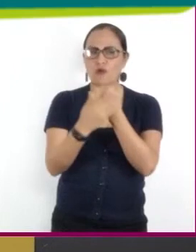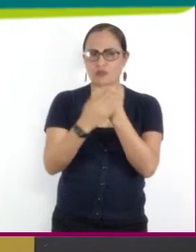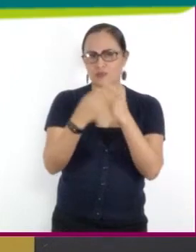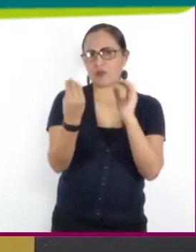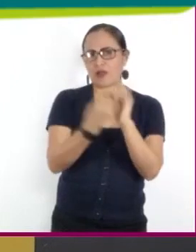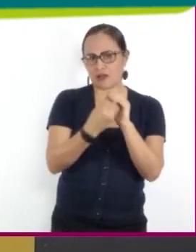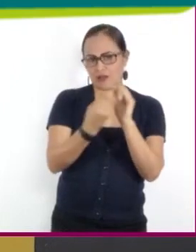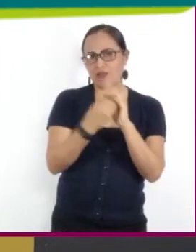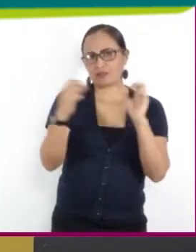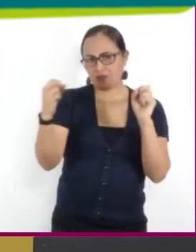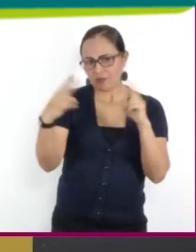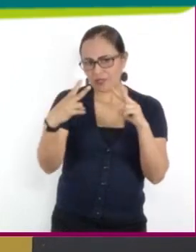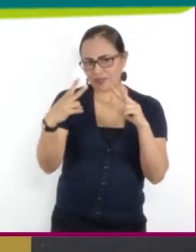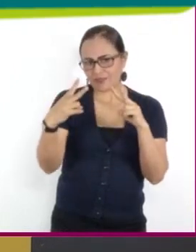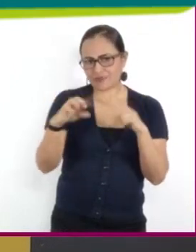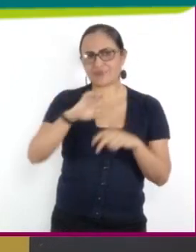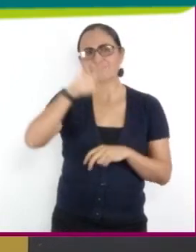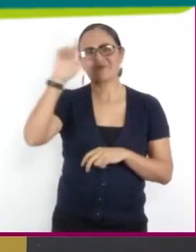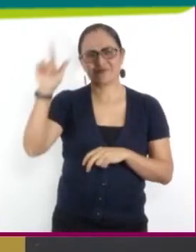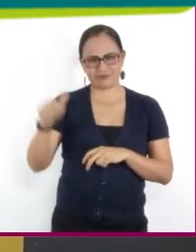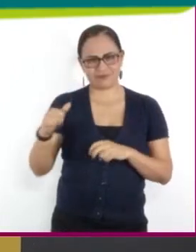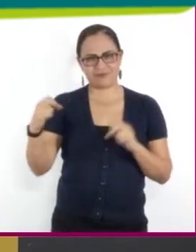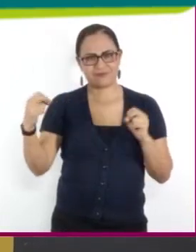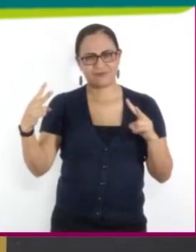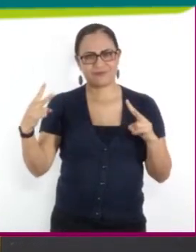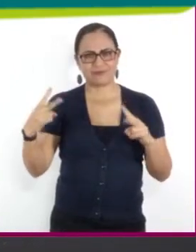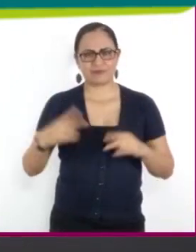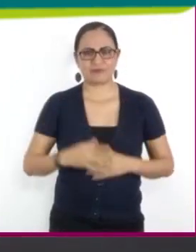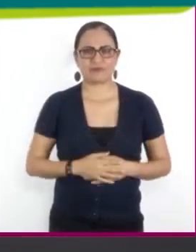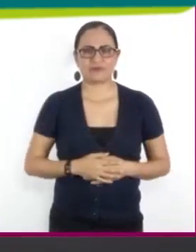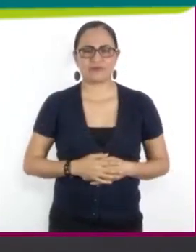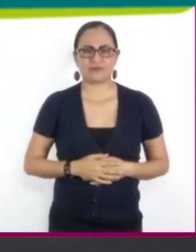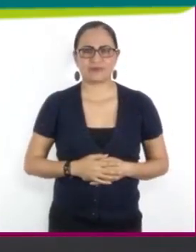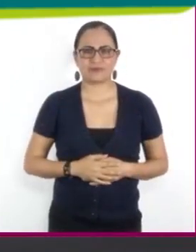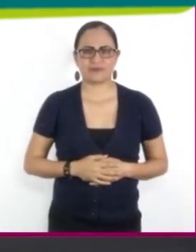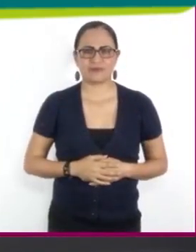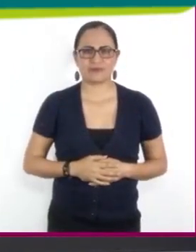sesión. ¡Hasta pronto!